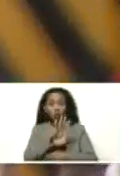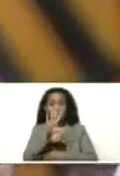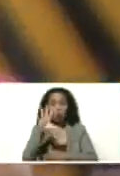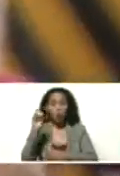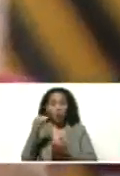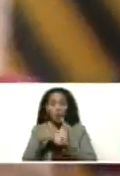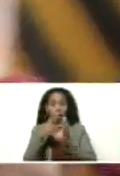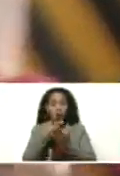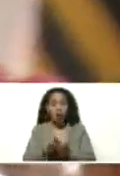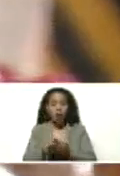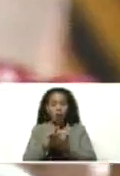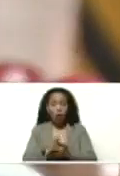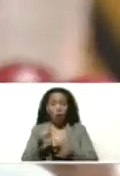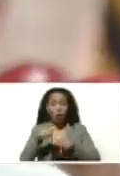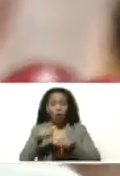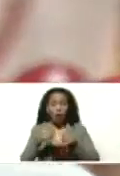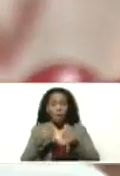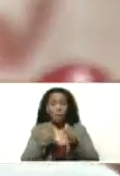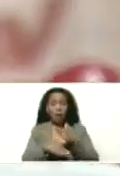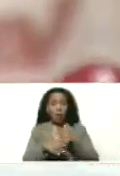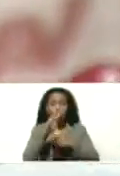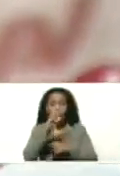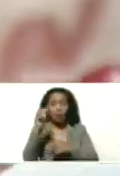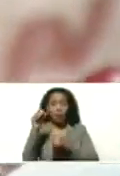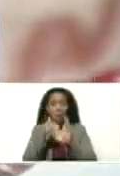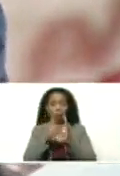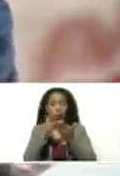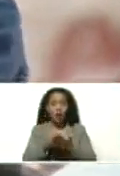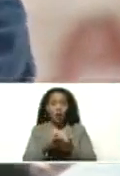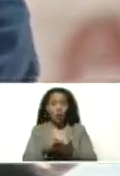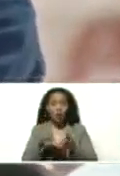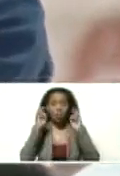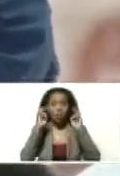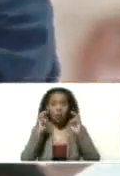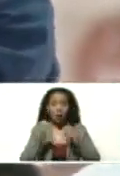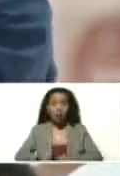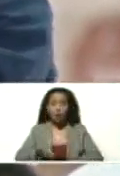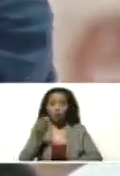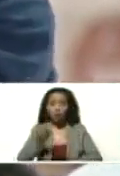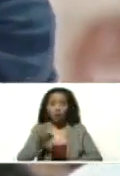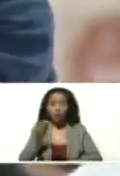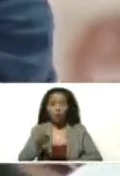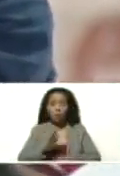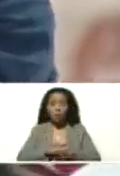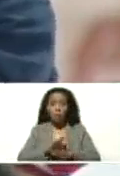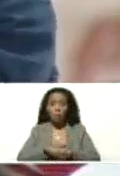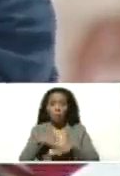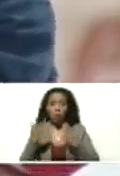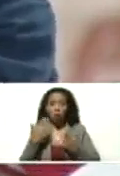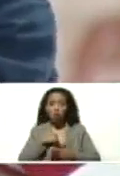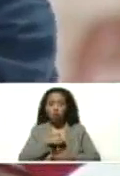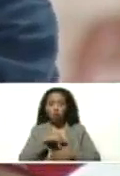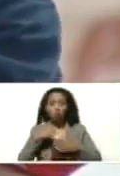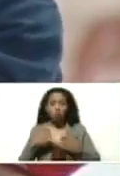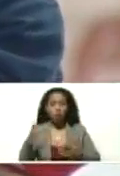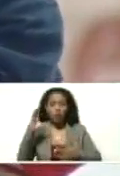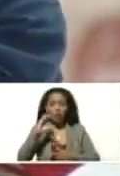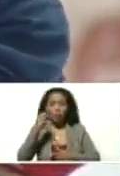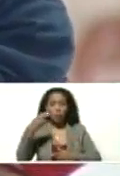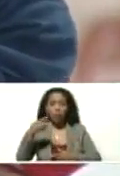450.000 toneladas. Ahorita vamos más de 200.000 toneladas, con argumentos válidos, presidente, porque nosotros, los